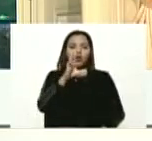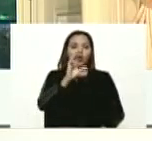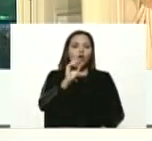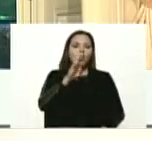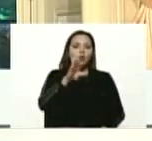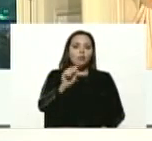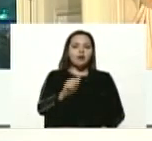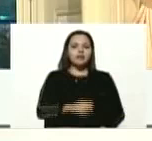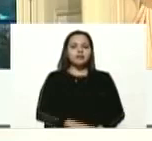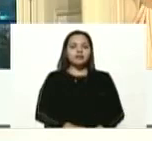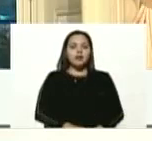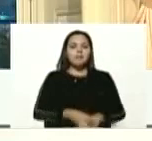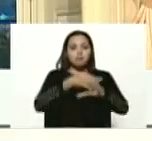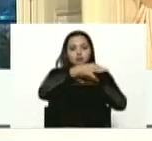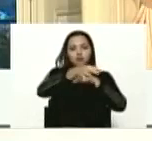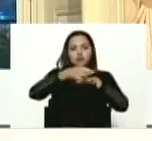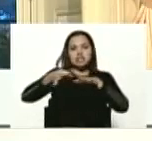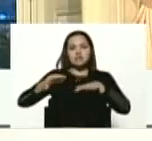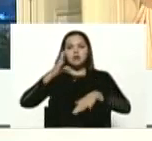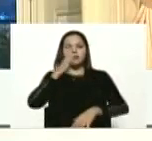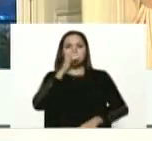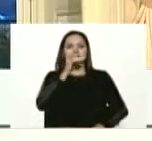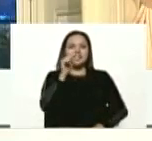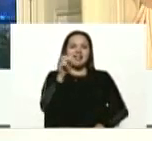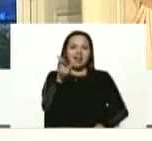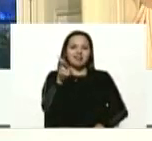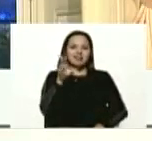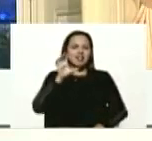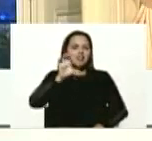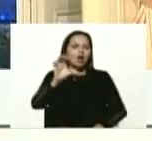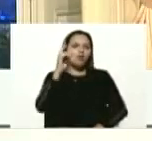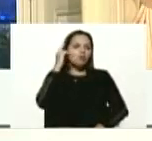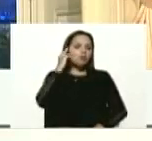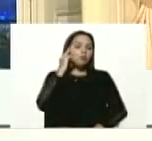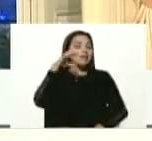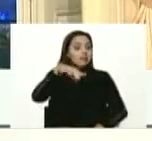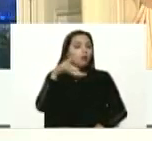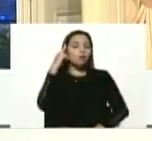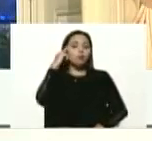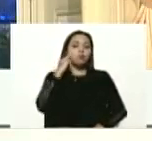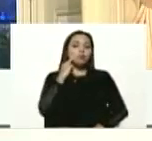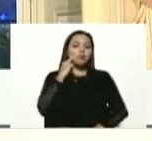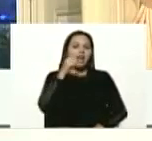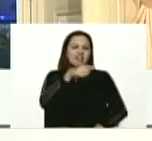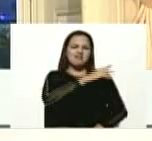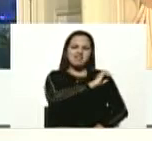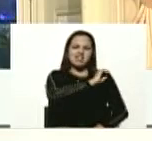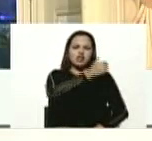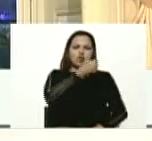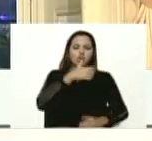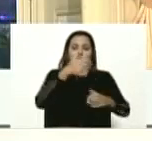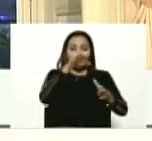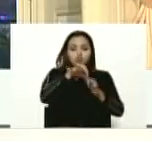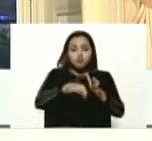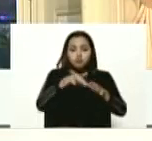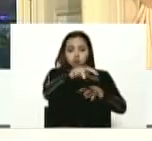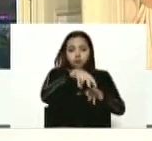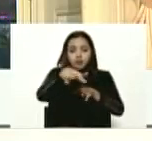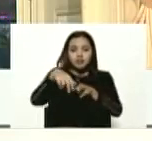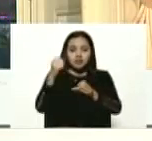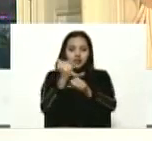municipio Manuel Piar, Estado Bolívar. Allá está Luis Avilés, director agrícola, junto a